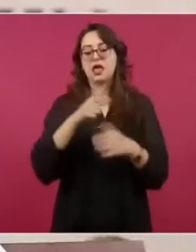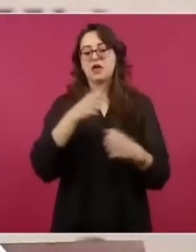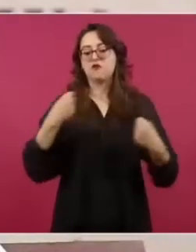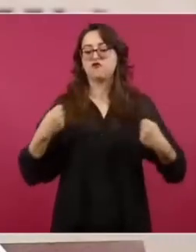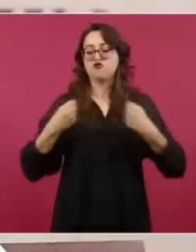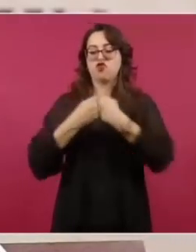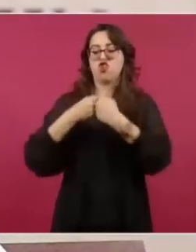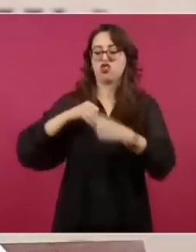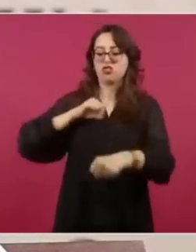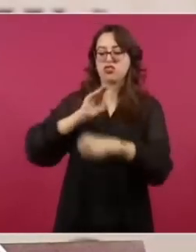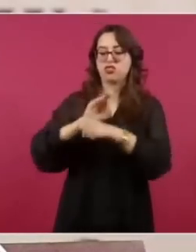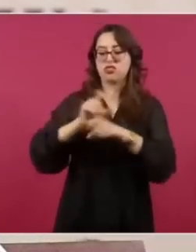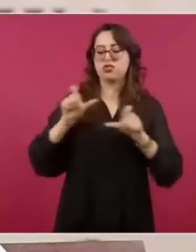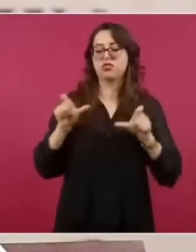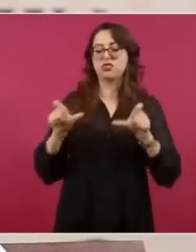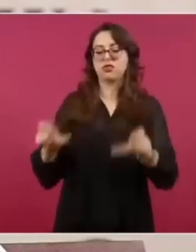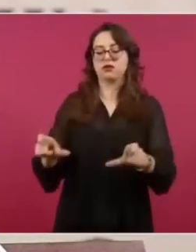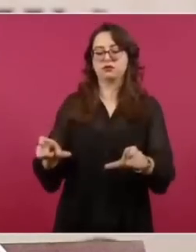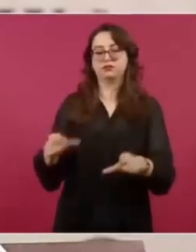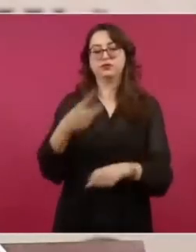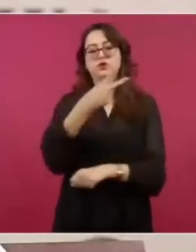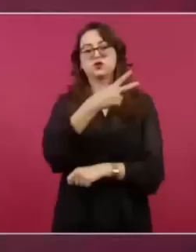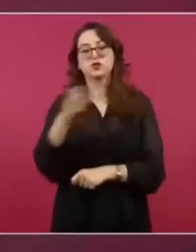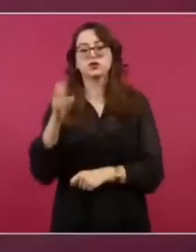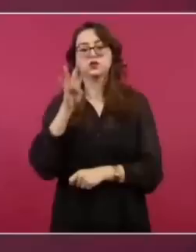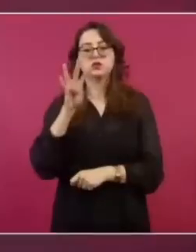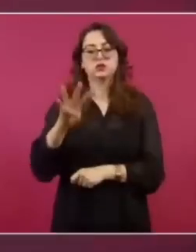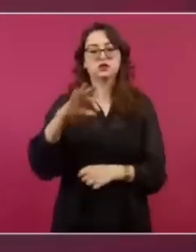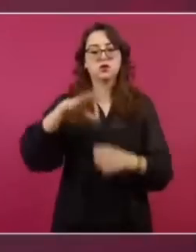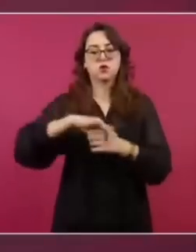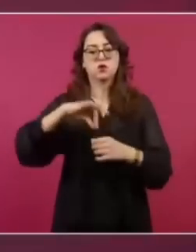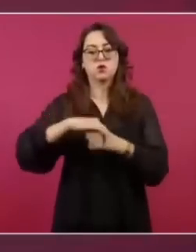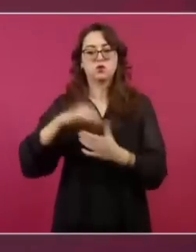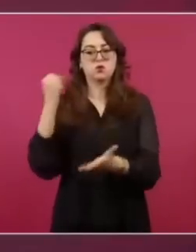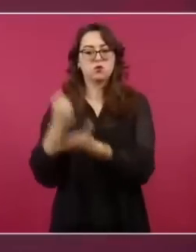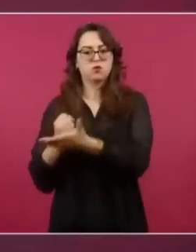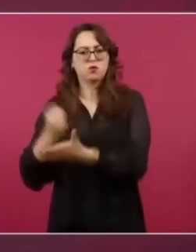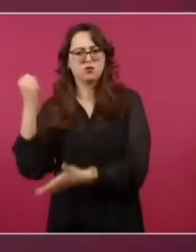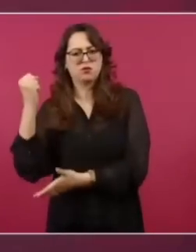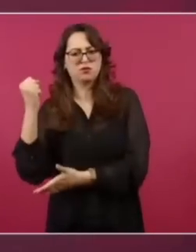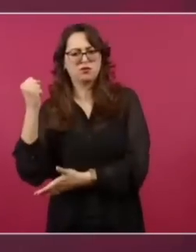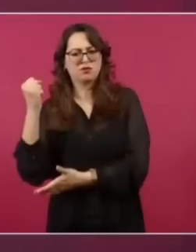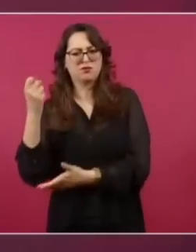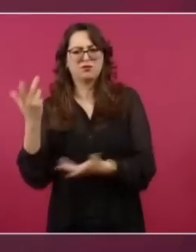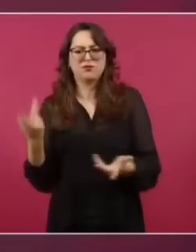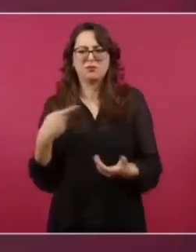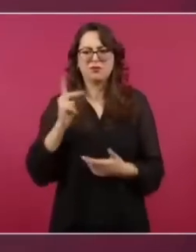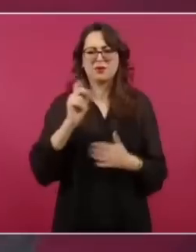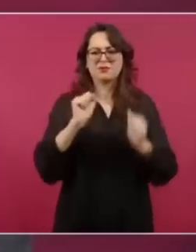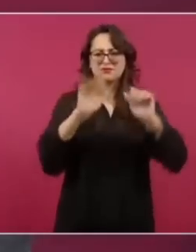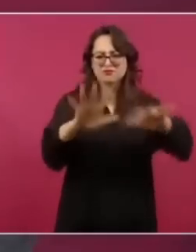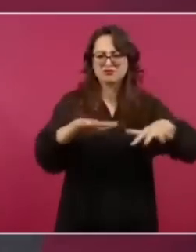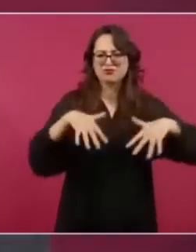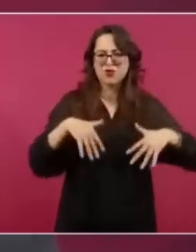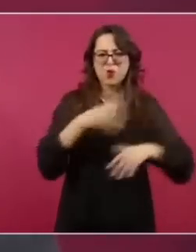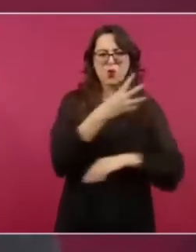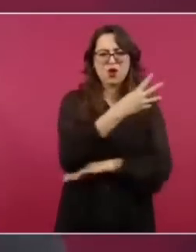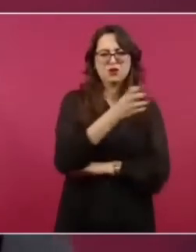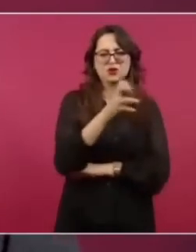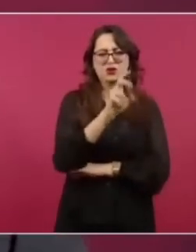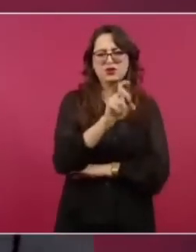esta ley fue aprobada por 219 votos de 435 miembros de la cámara